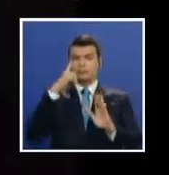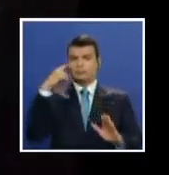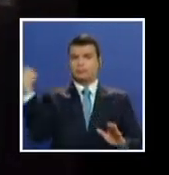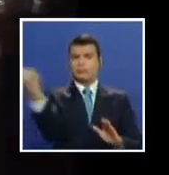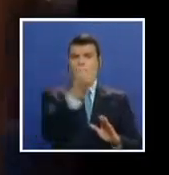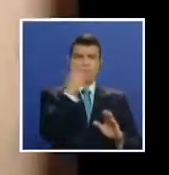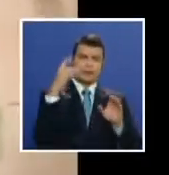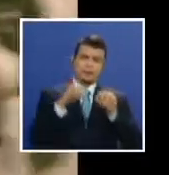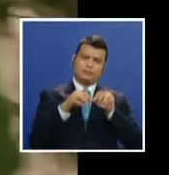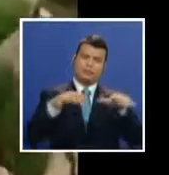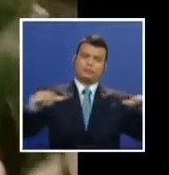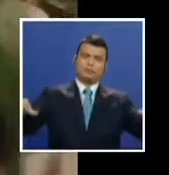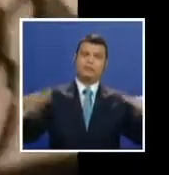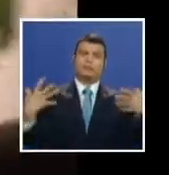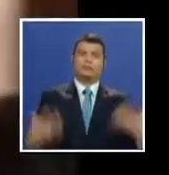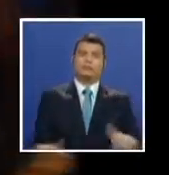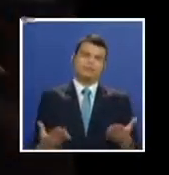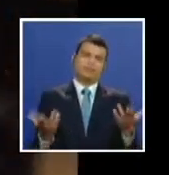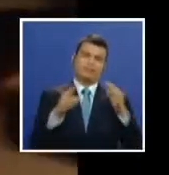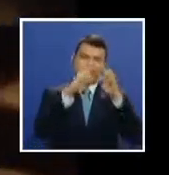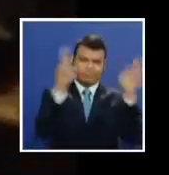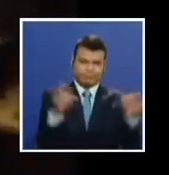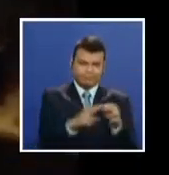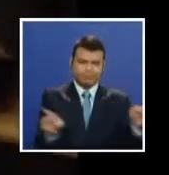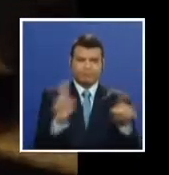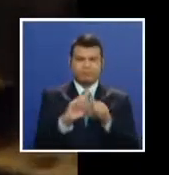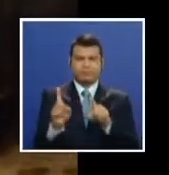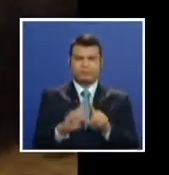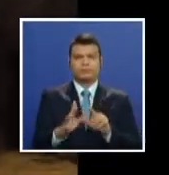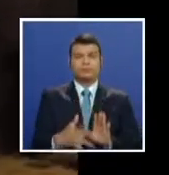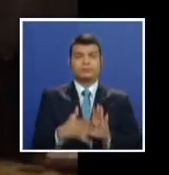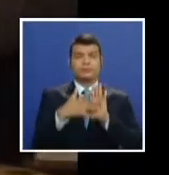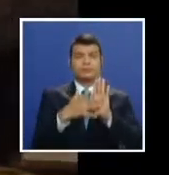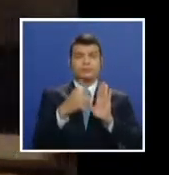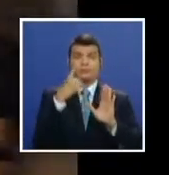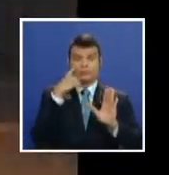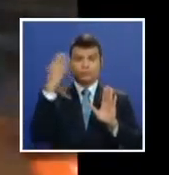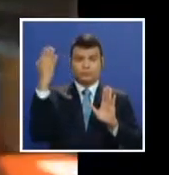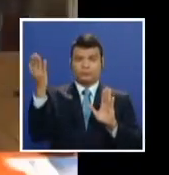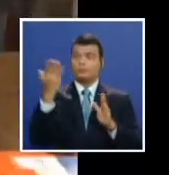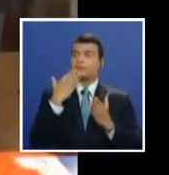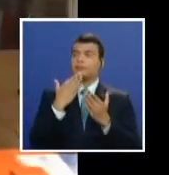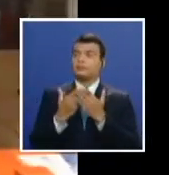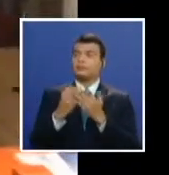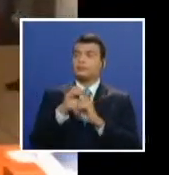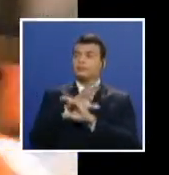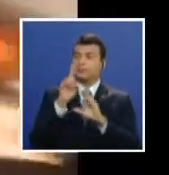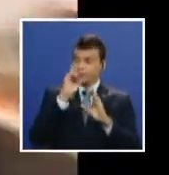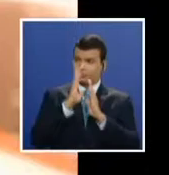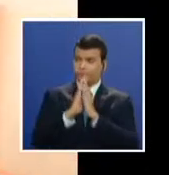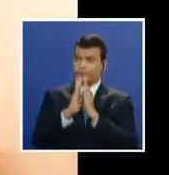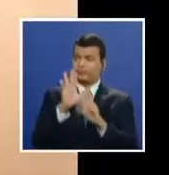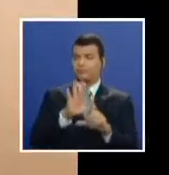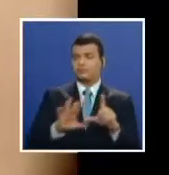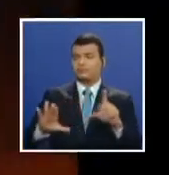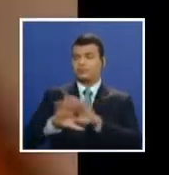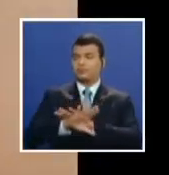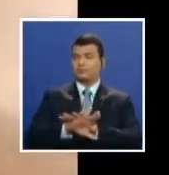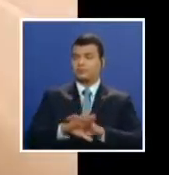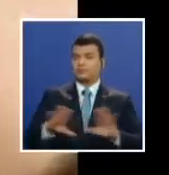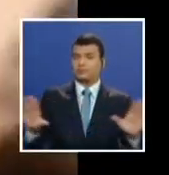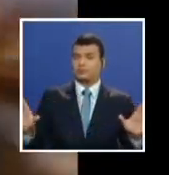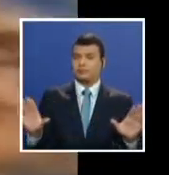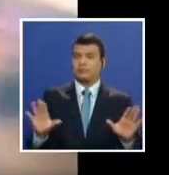mundo gracias por supuesto al internet a los diferentes canales de youtube ahí estamos viendo paulo díaz imágenes por fortuna pablo ya